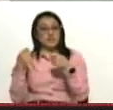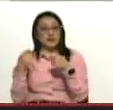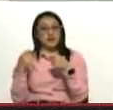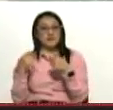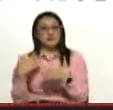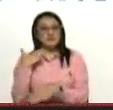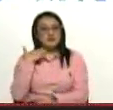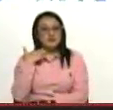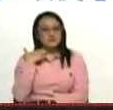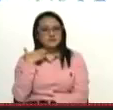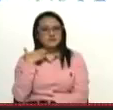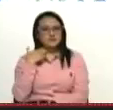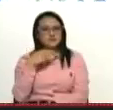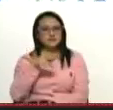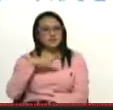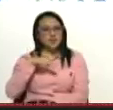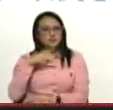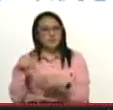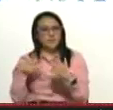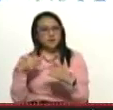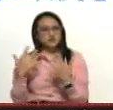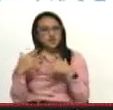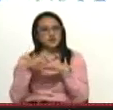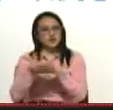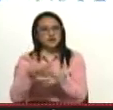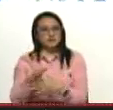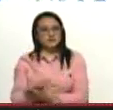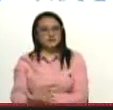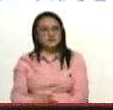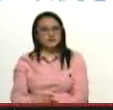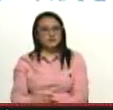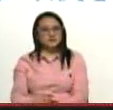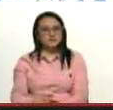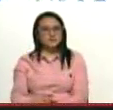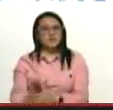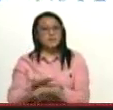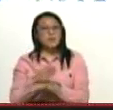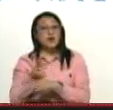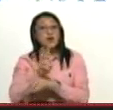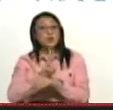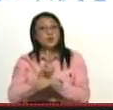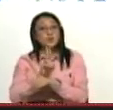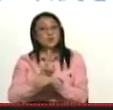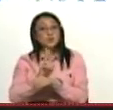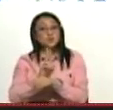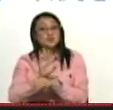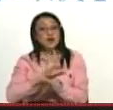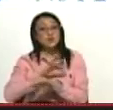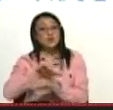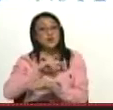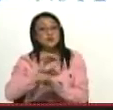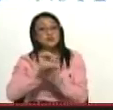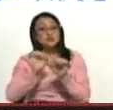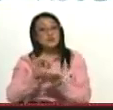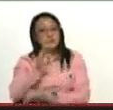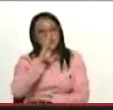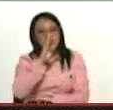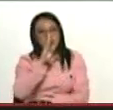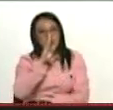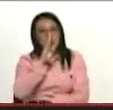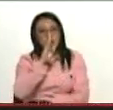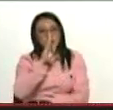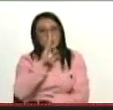afectan nuestro proceso de integración porque utilizan nuestros sistemas bancarios como